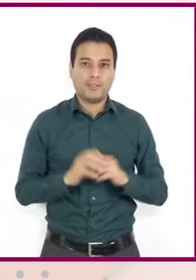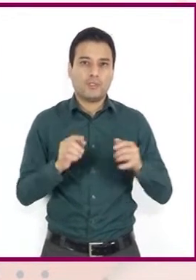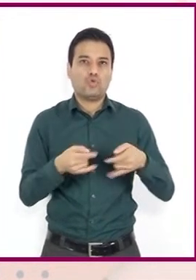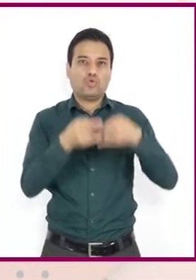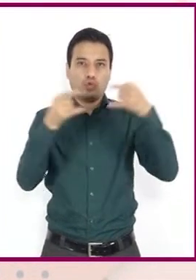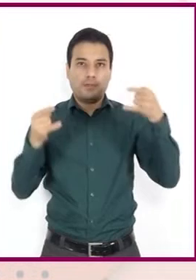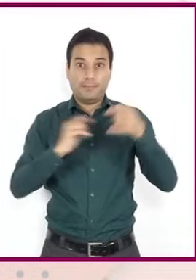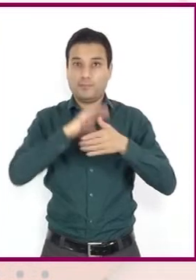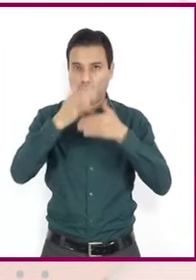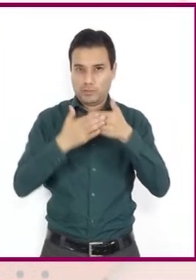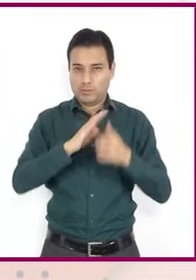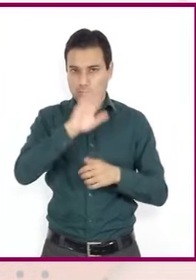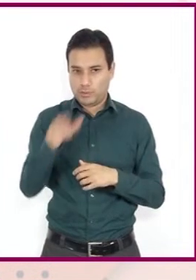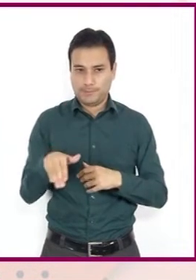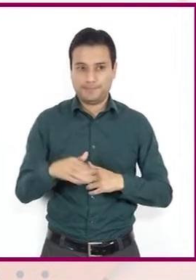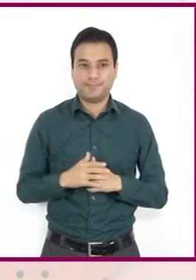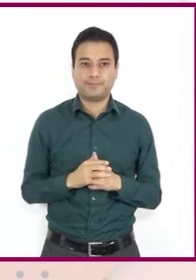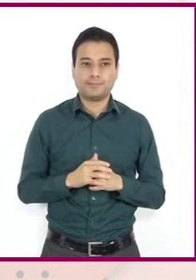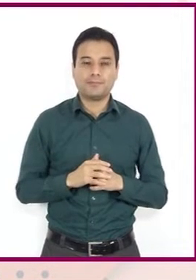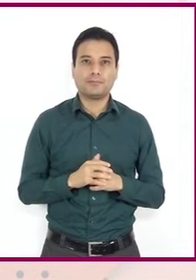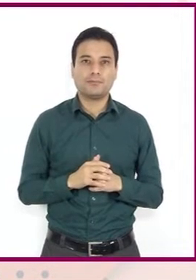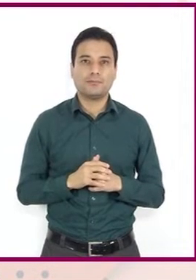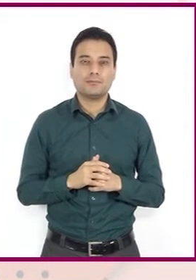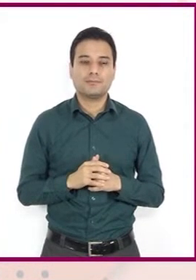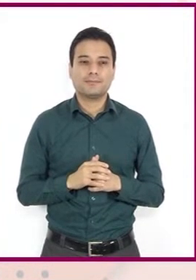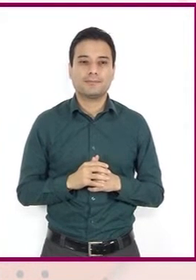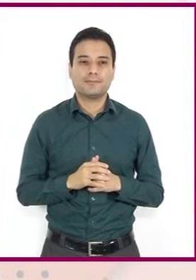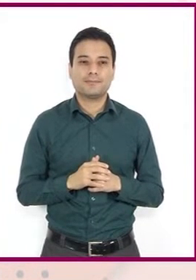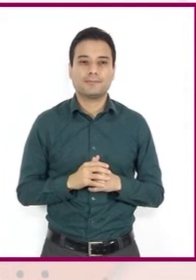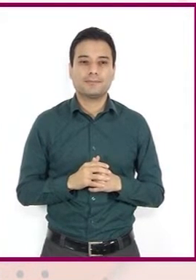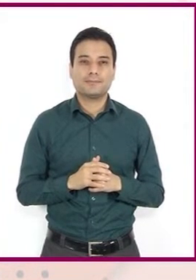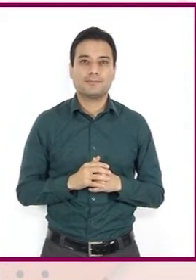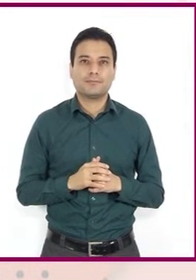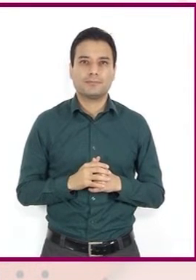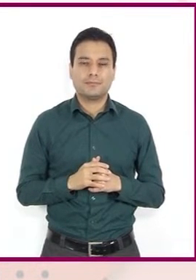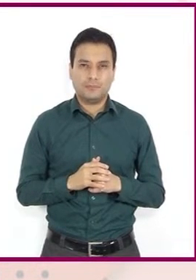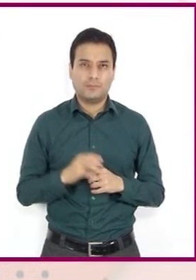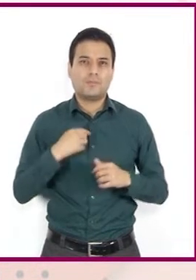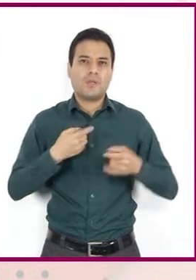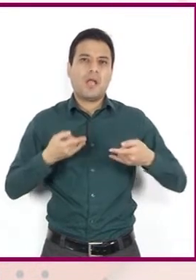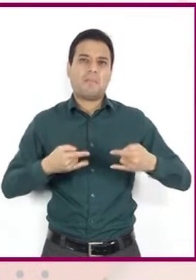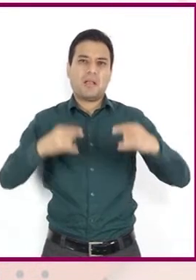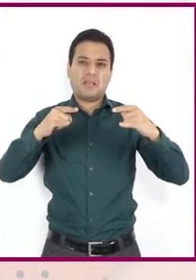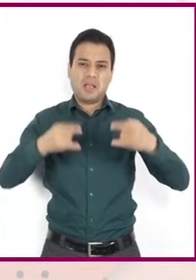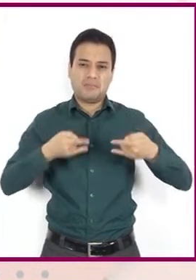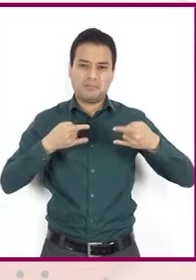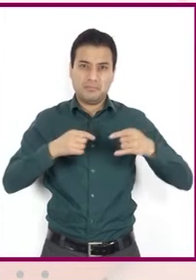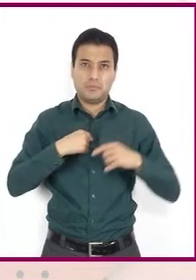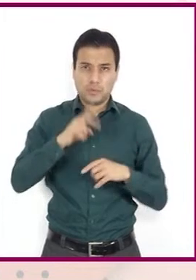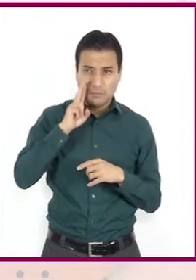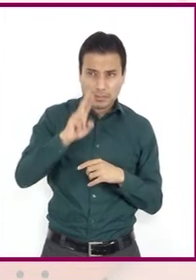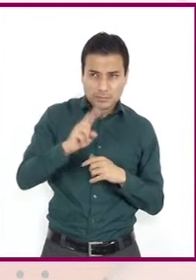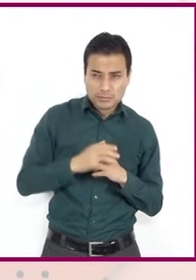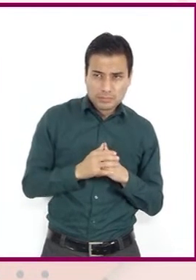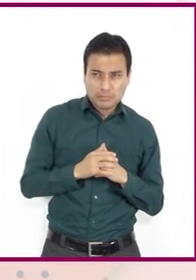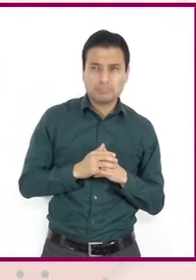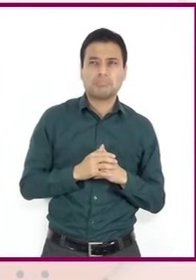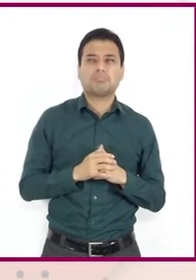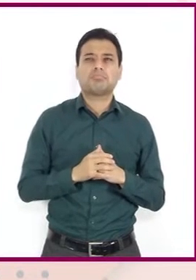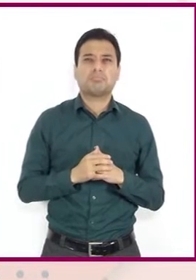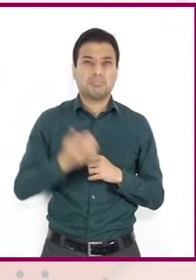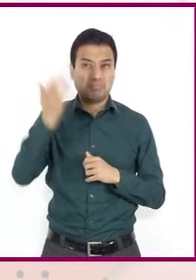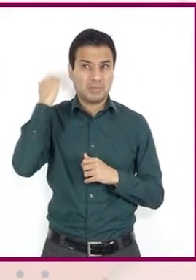Crónica de una muerte anunciada. Fragmento. Lo vio desde la misma hamaca y en la misma posición en que la